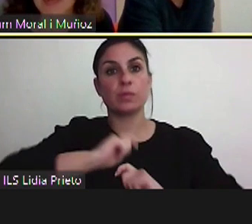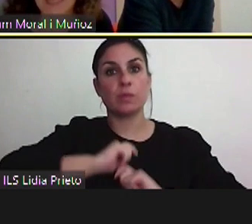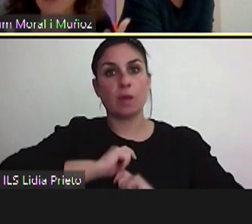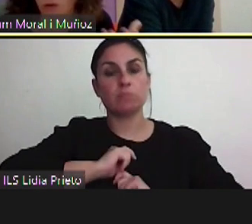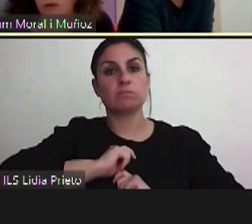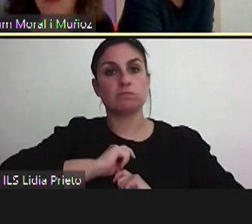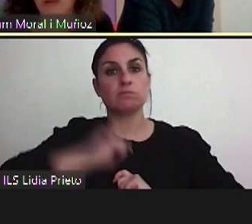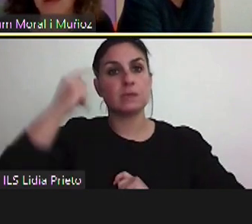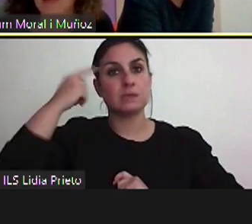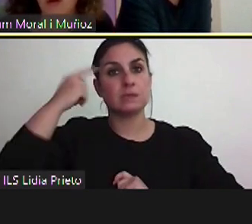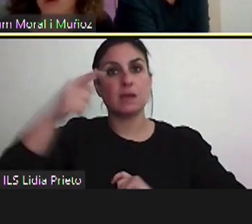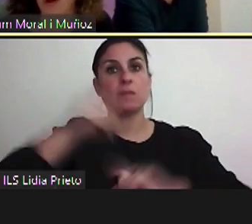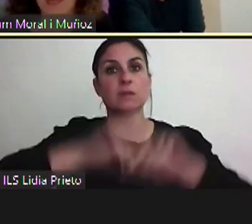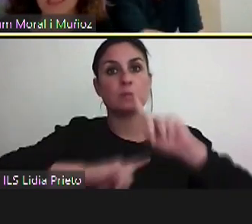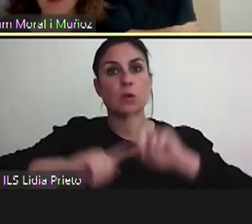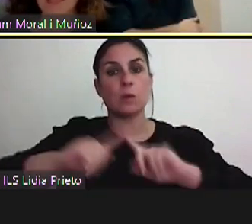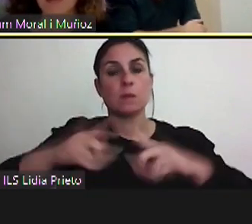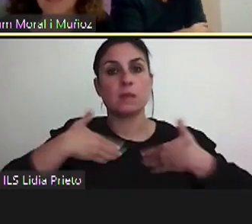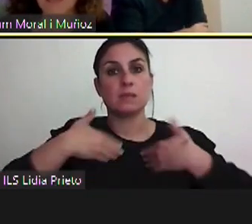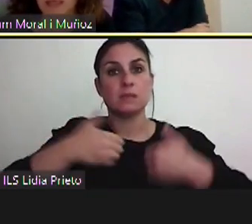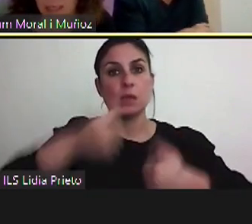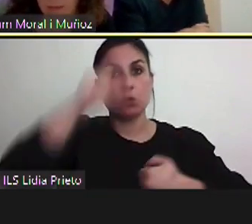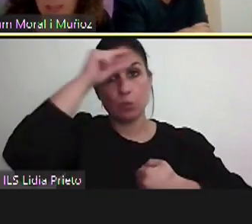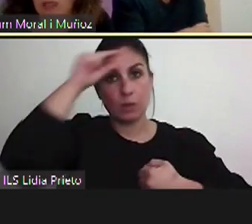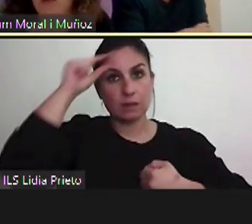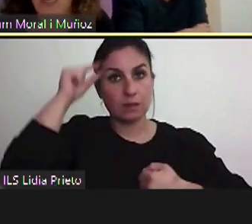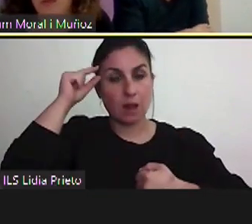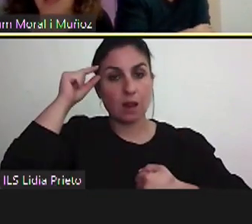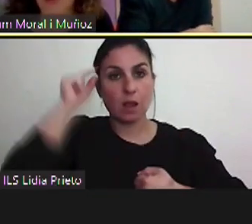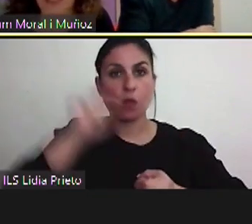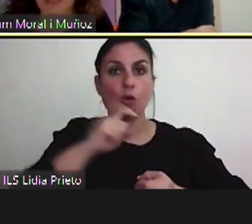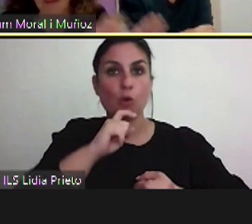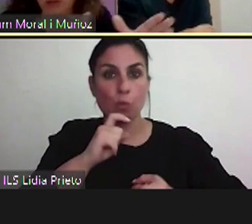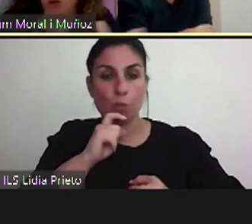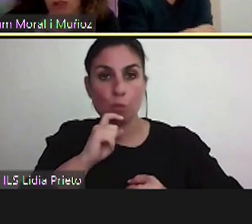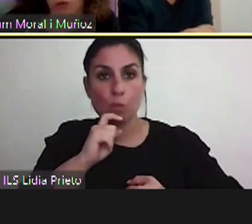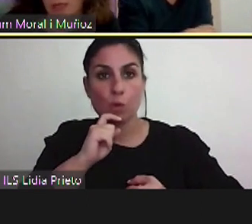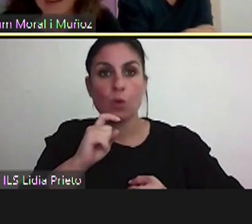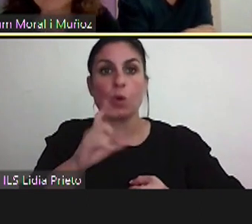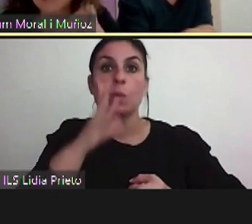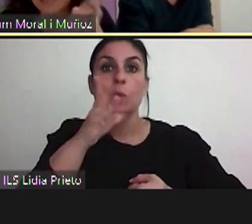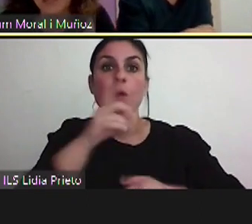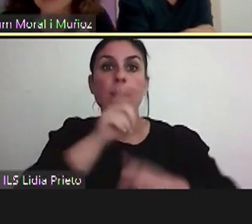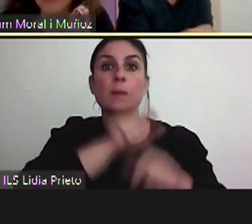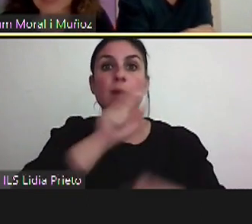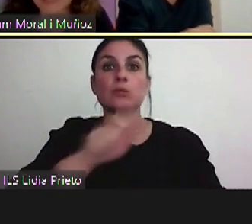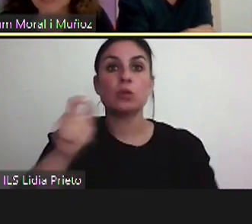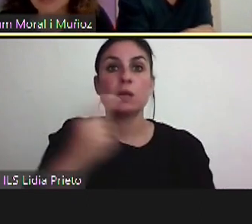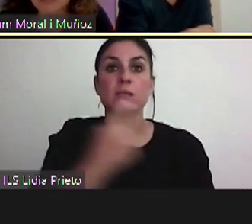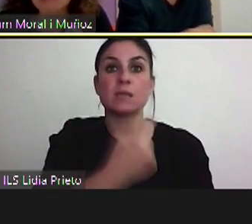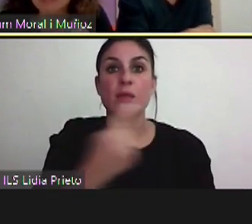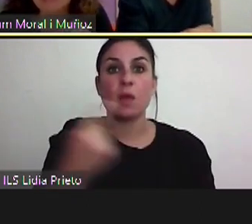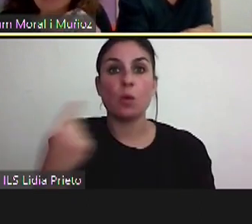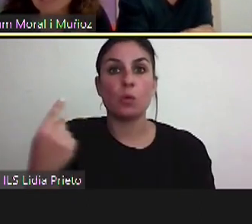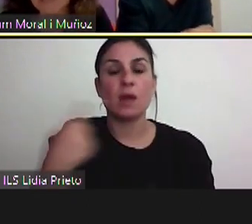problema de salud mental, cómo es una persona con problemas de salud mental, que no tenemos la respuesta porque cada persona es única. Entonces no